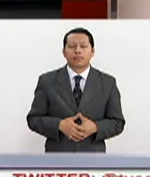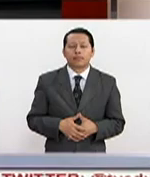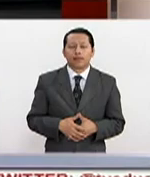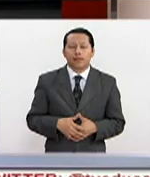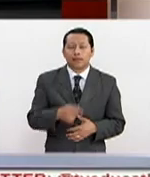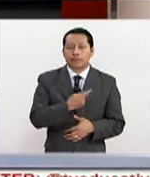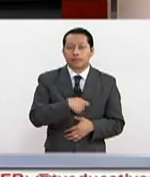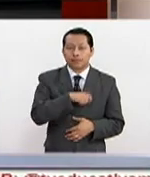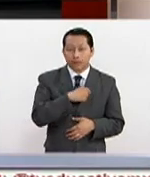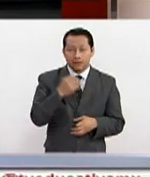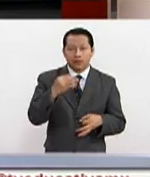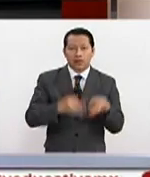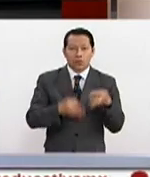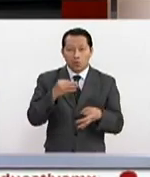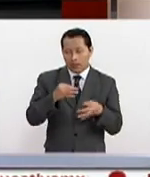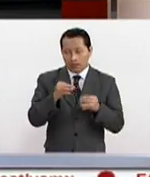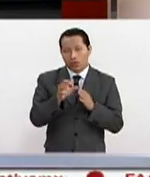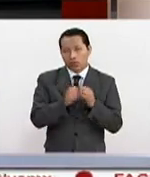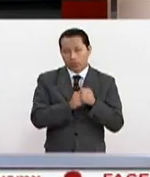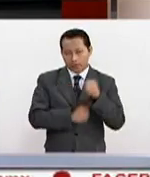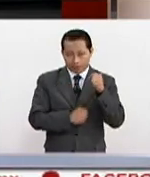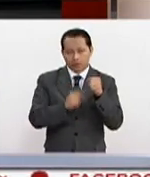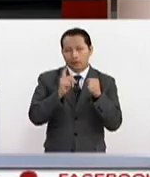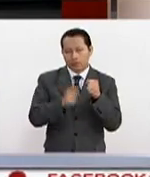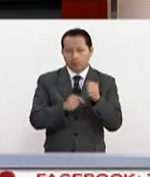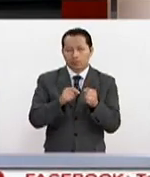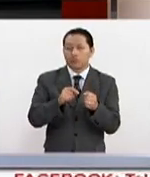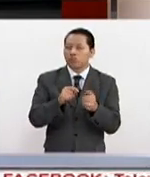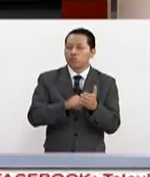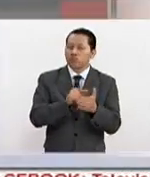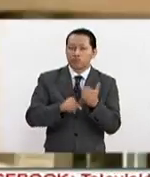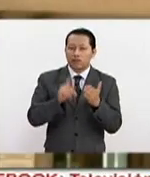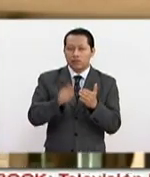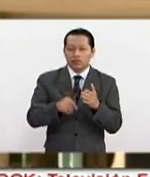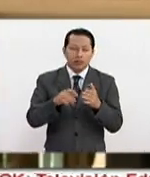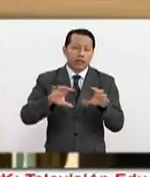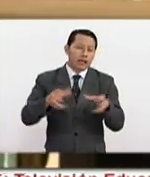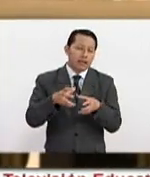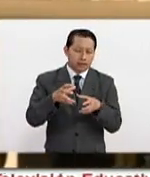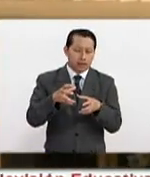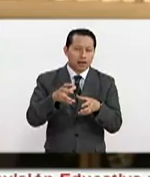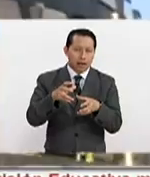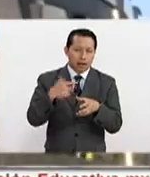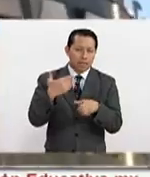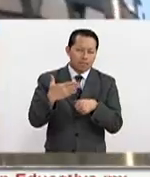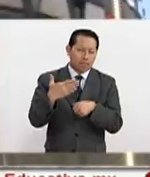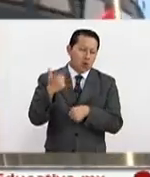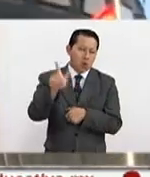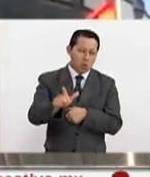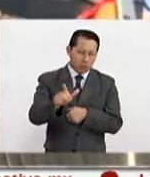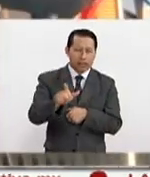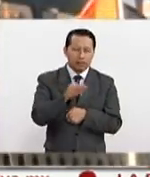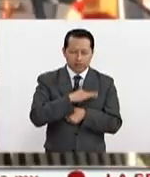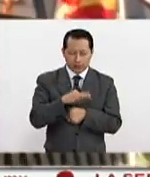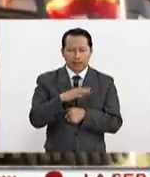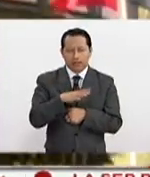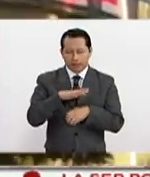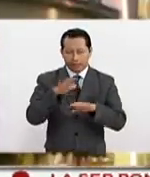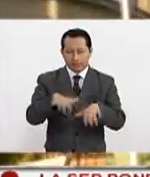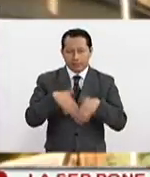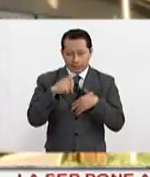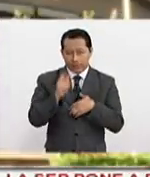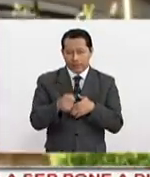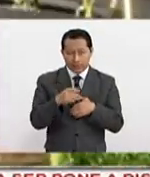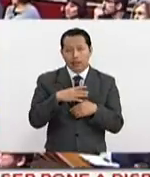En España, el Tribunal Constitucional suspendió de manera cautelar el pleno del Parlamento catalán convocado para el lunes, en el que, de acuerdo con